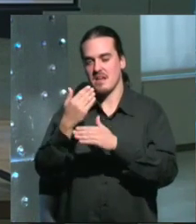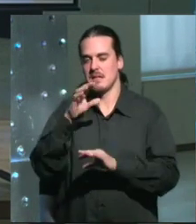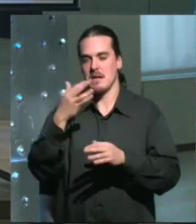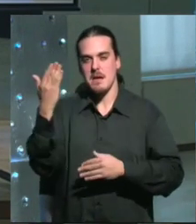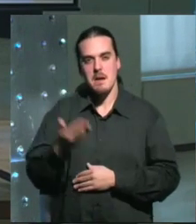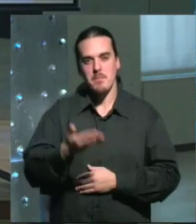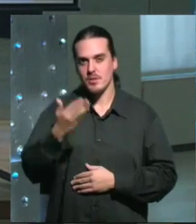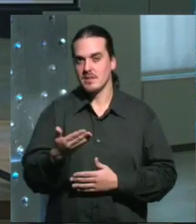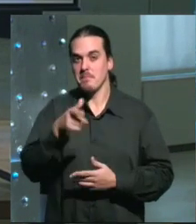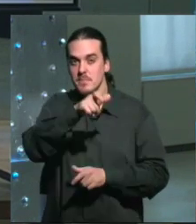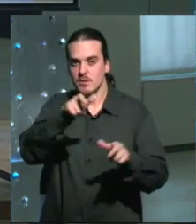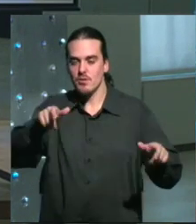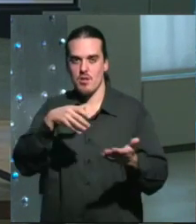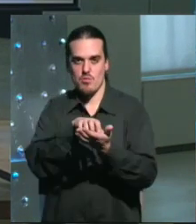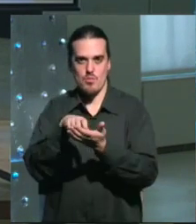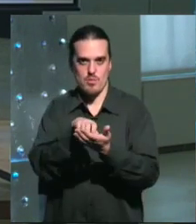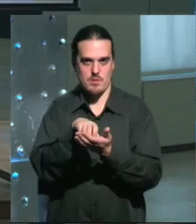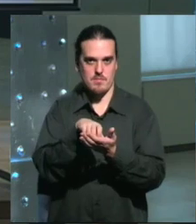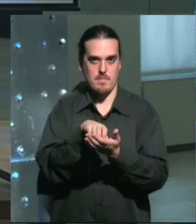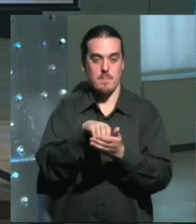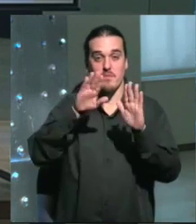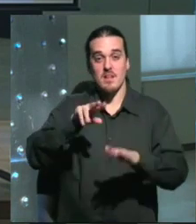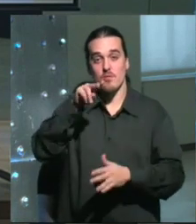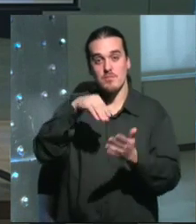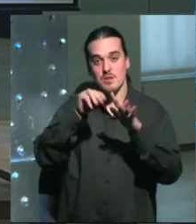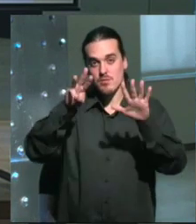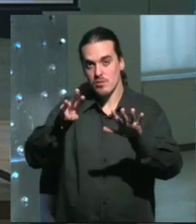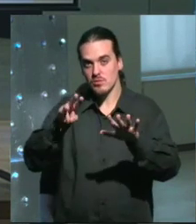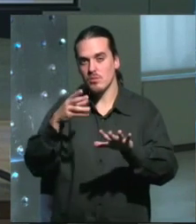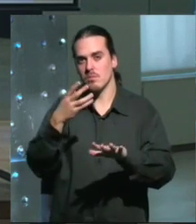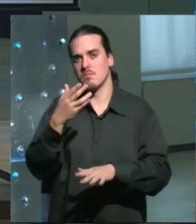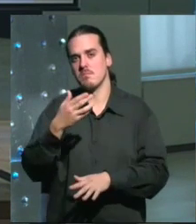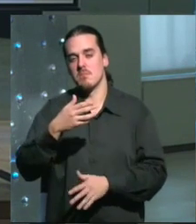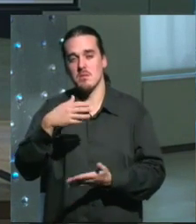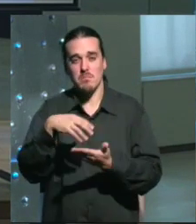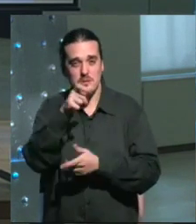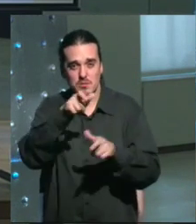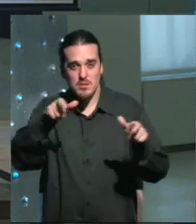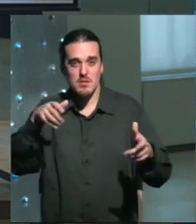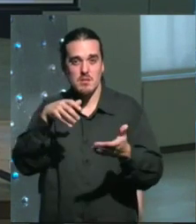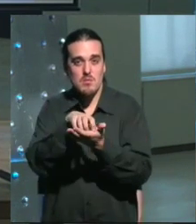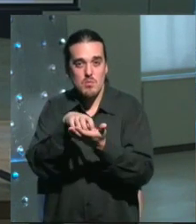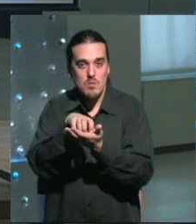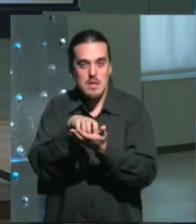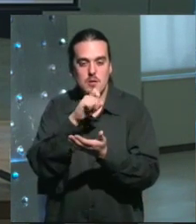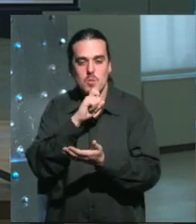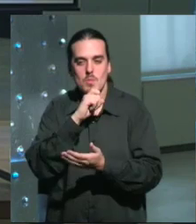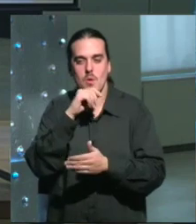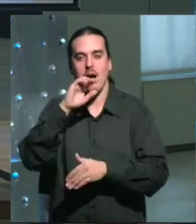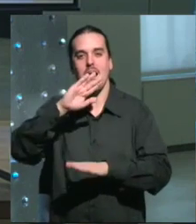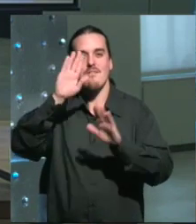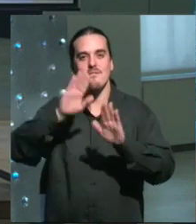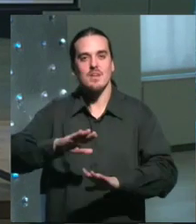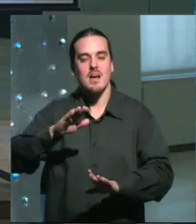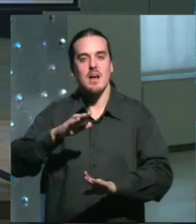en el 2008 tomaron la decisión sobre por quién votar basándose en lo que leyeron en las redes sociales que en los medios